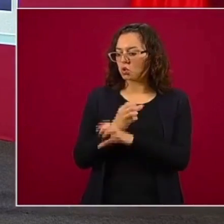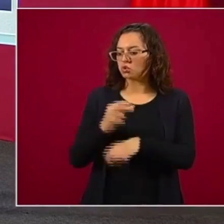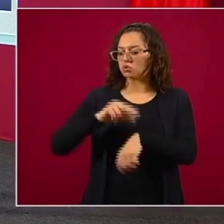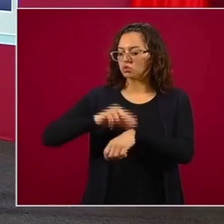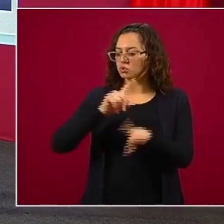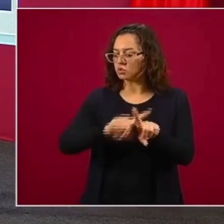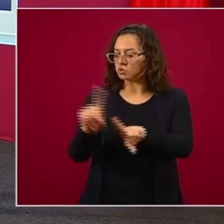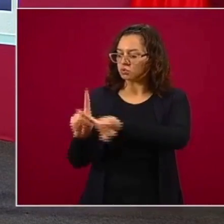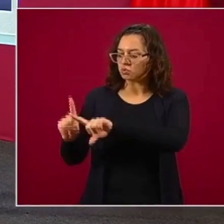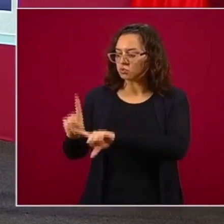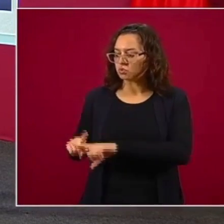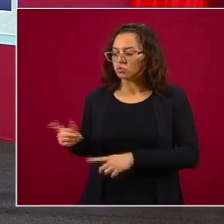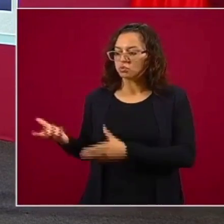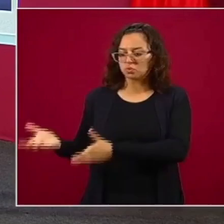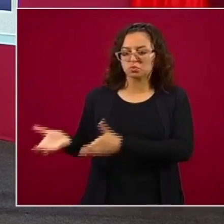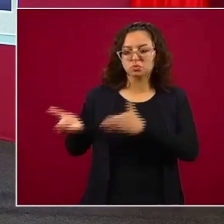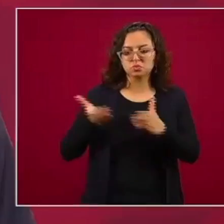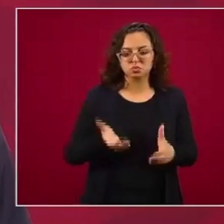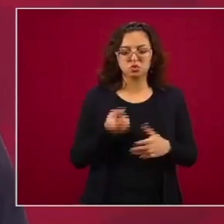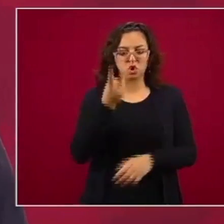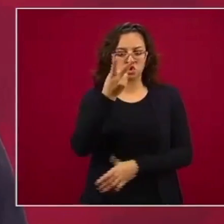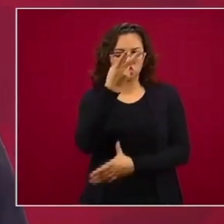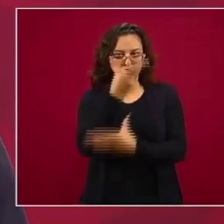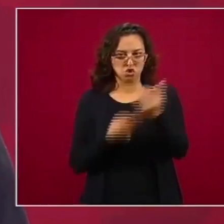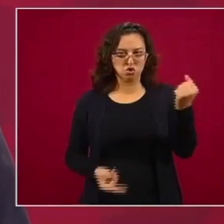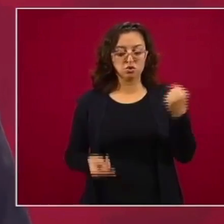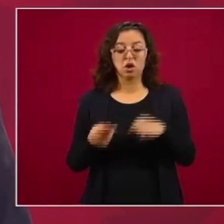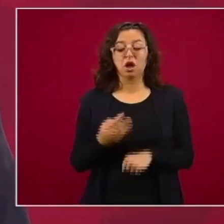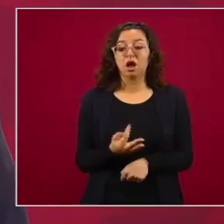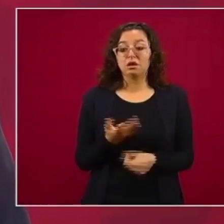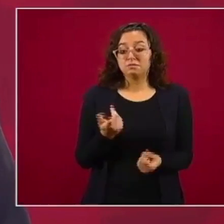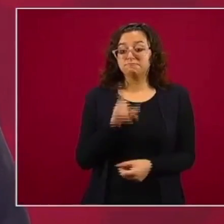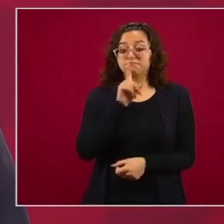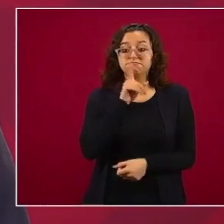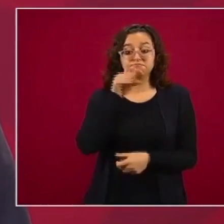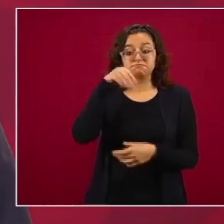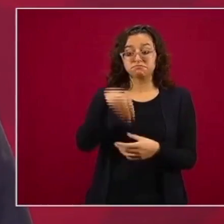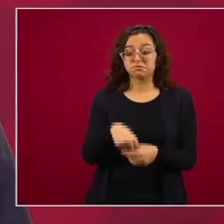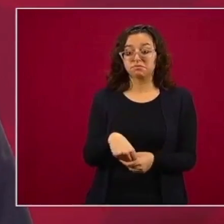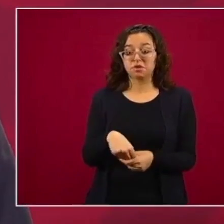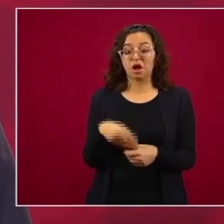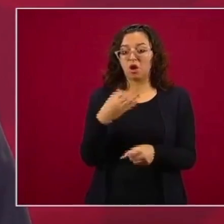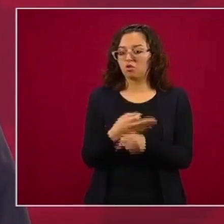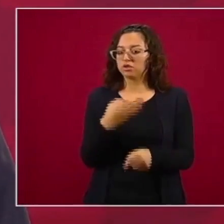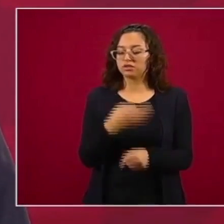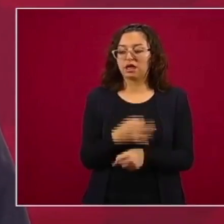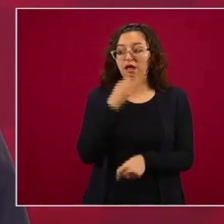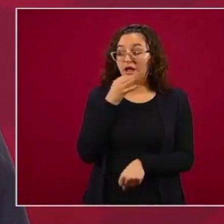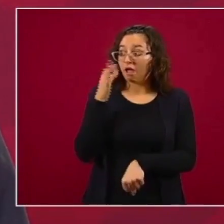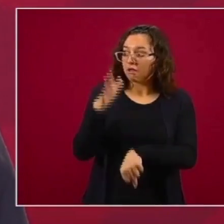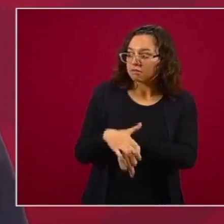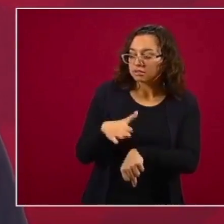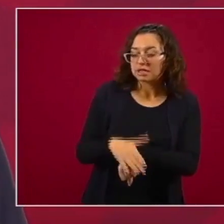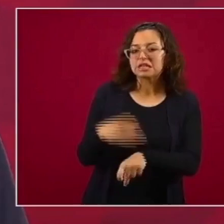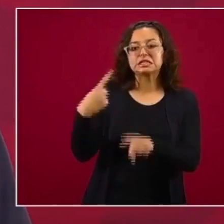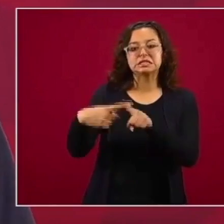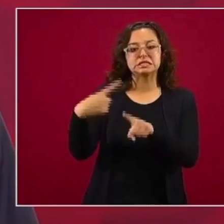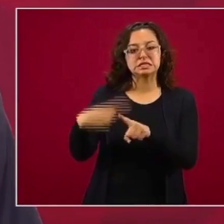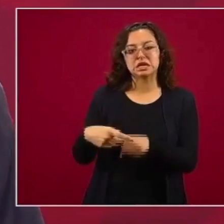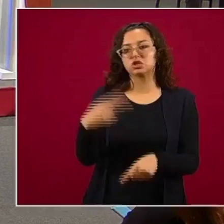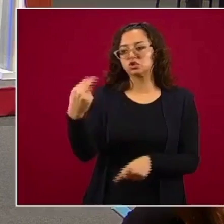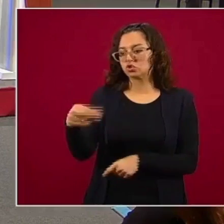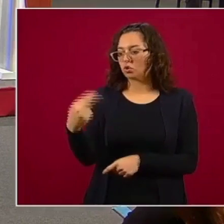razones de confidencialidad, en esta etapa del proceso no podemos dar mayores detalles, pero ténganlo seguro